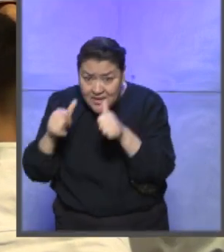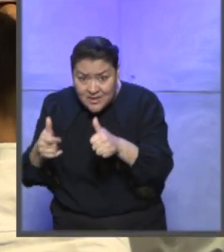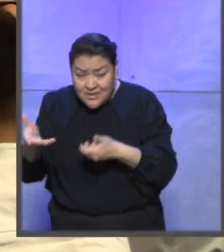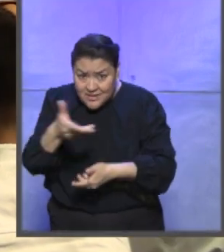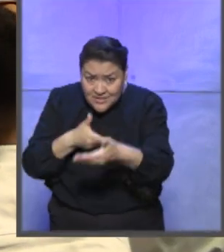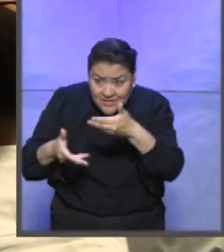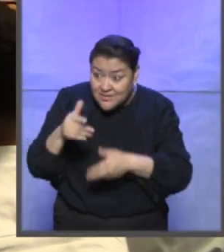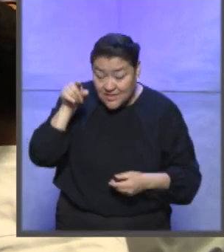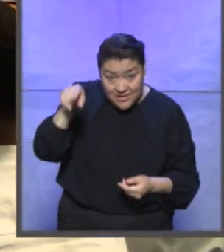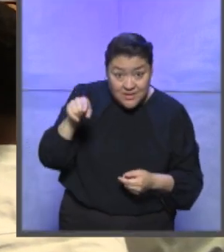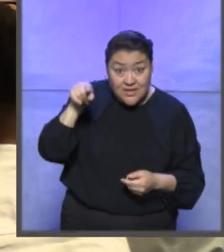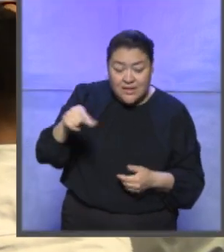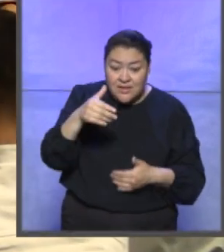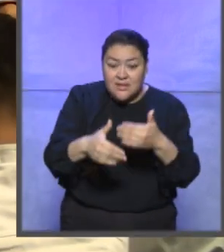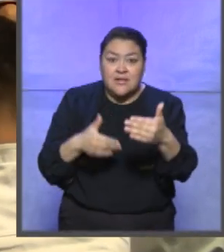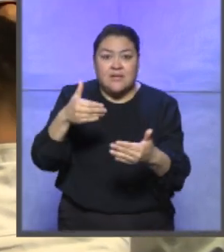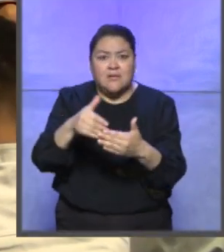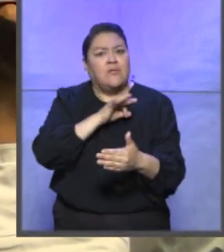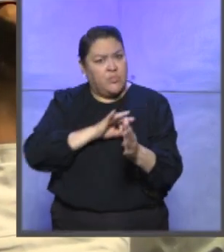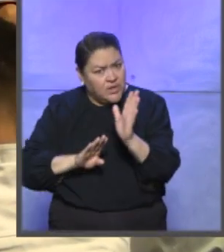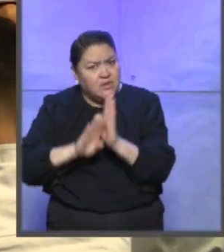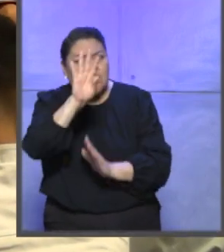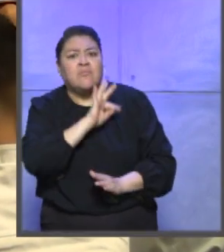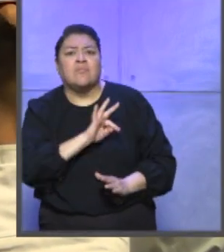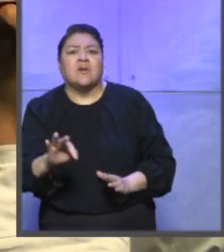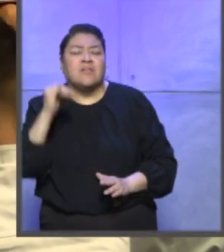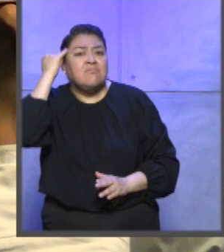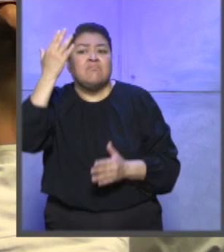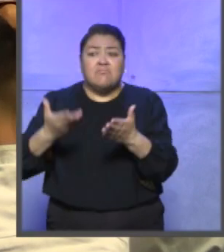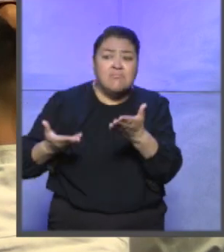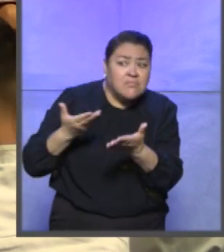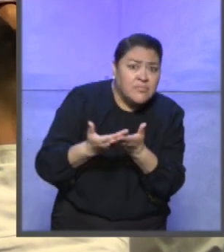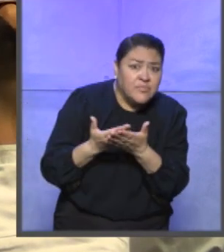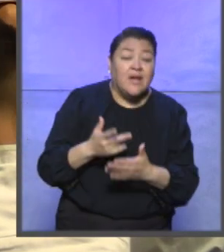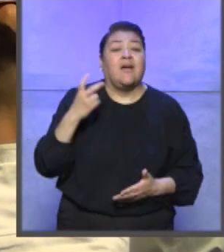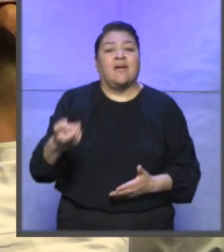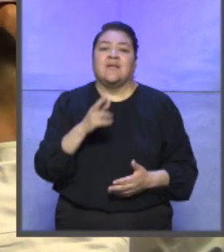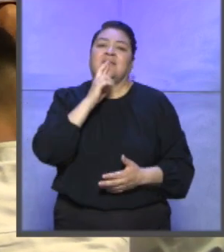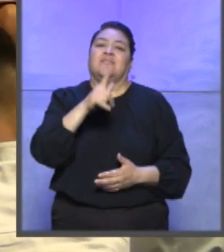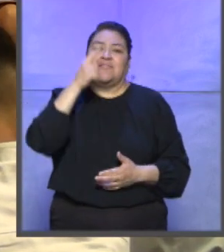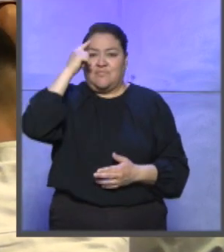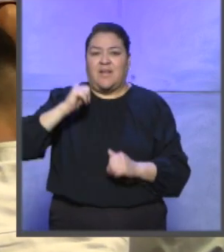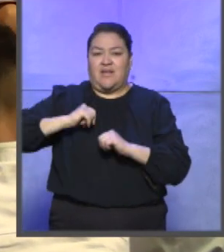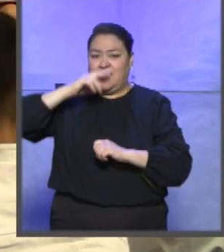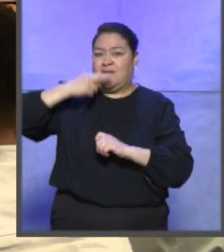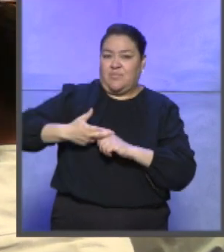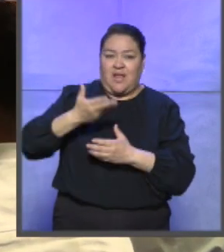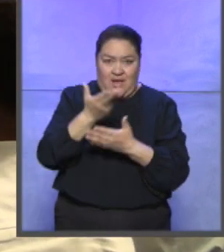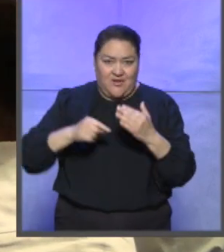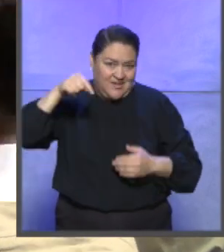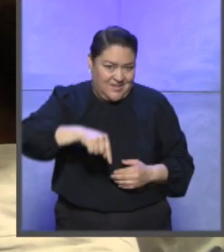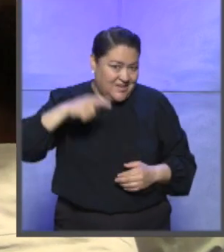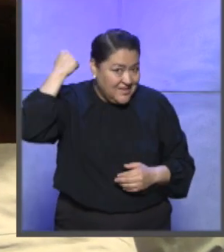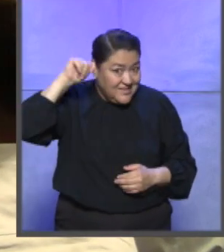los jóvenes en su momento lleguen a conclusiones, pues planteen una propuesta, y ese es el gran tema, ese es el gran reto que tenemos hoy